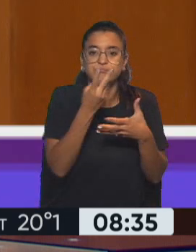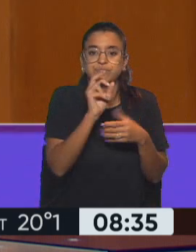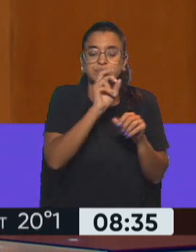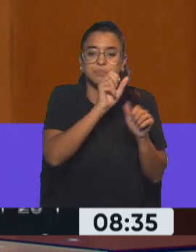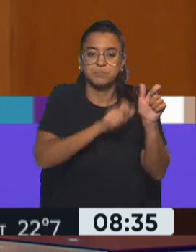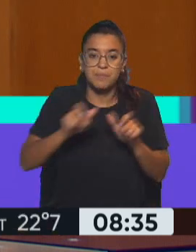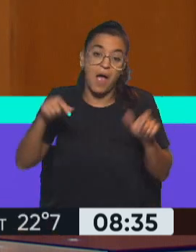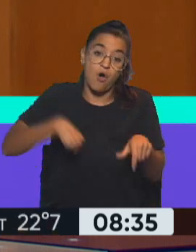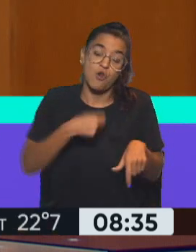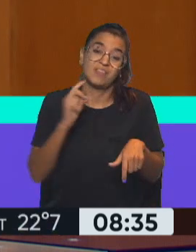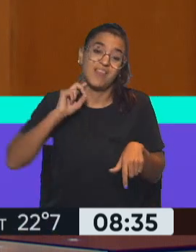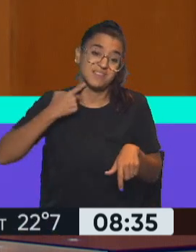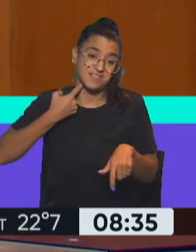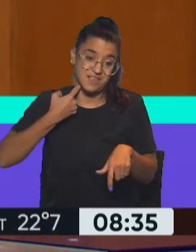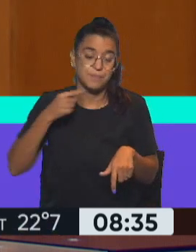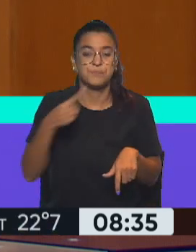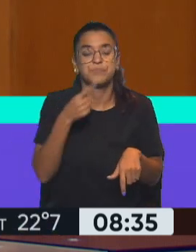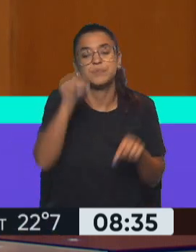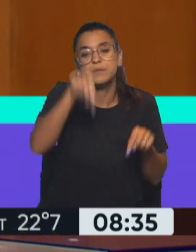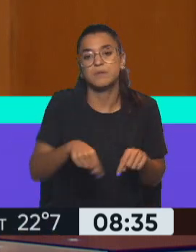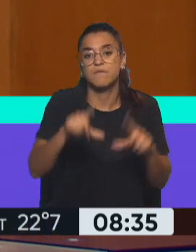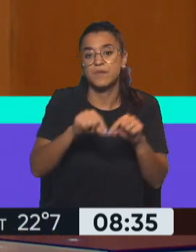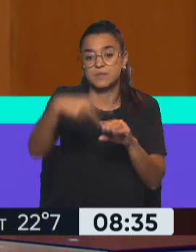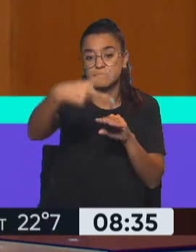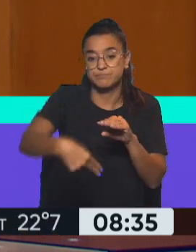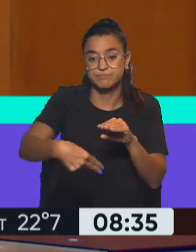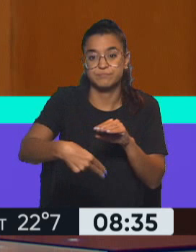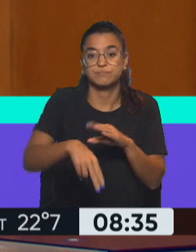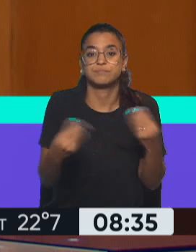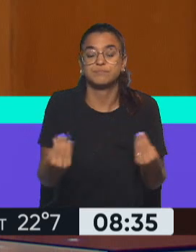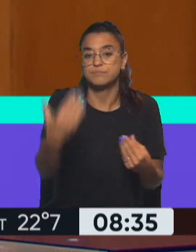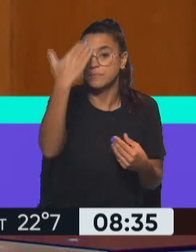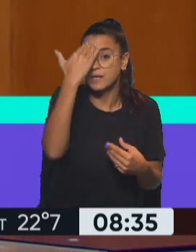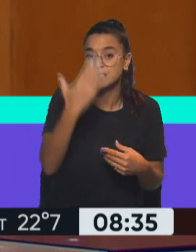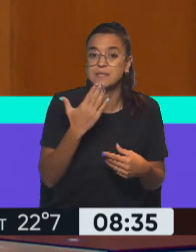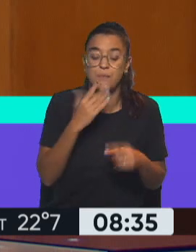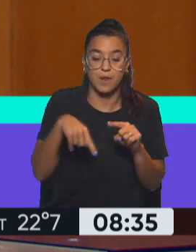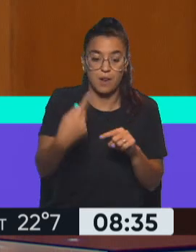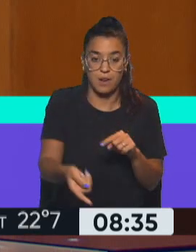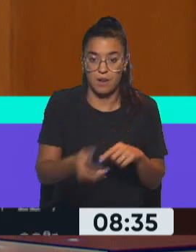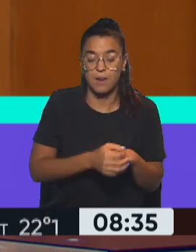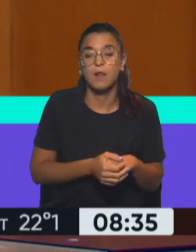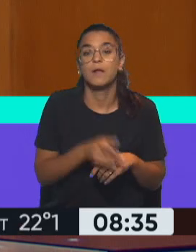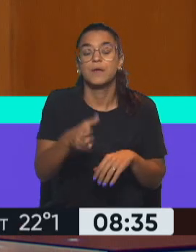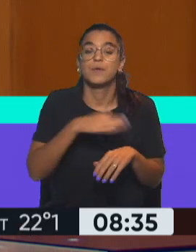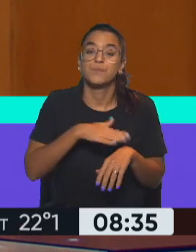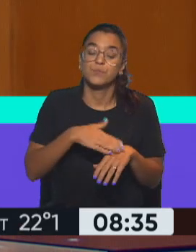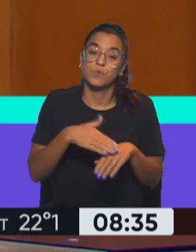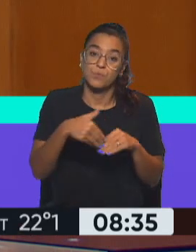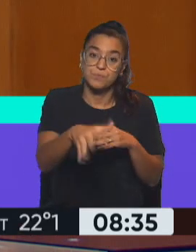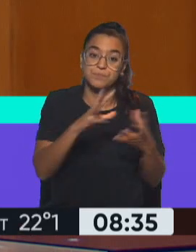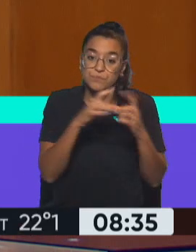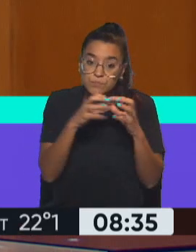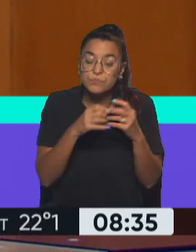igualmente son 13 y le puse una fecha fatal que es la fecha del 15 de abril próximo durante las sesiones extraordinarias